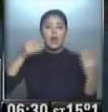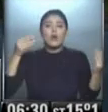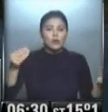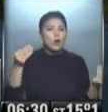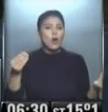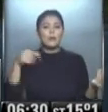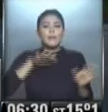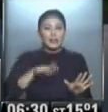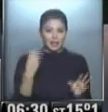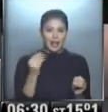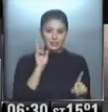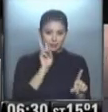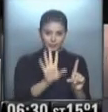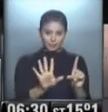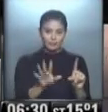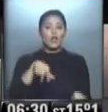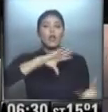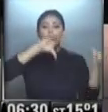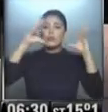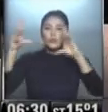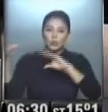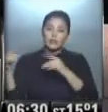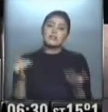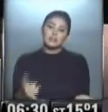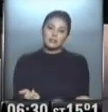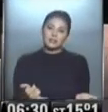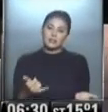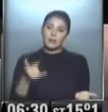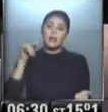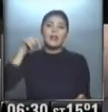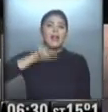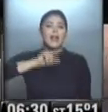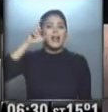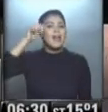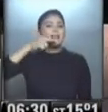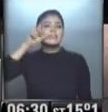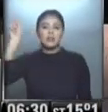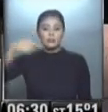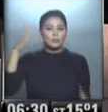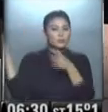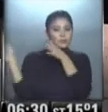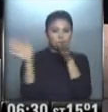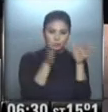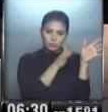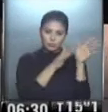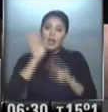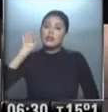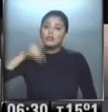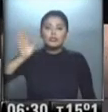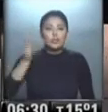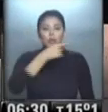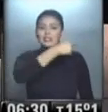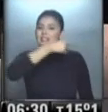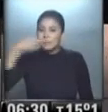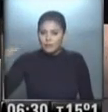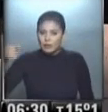es lo que nos espera. Bastante nubosidad, claro, con viento del sector este. Es más, ya les anticipo, toda la semana